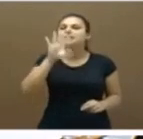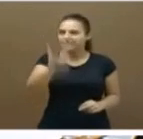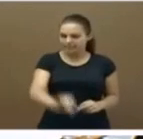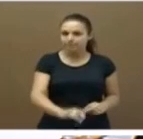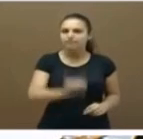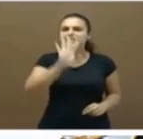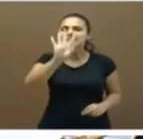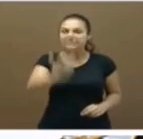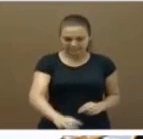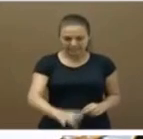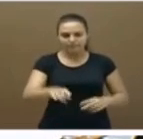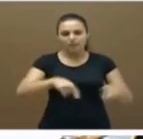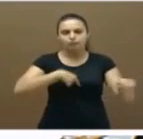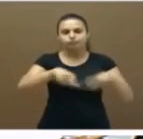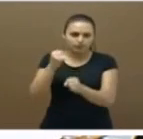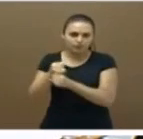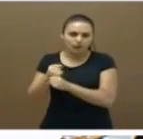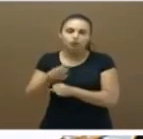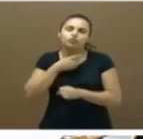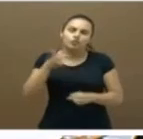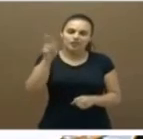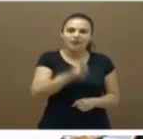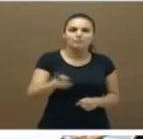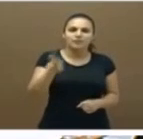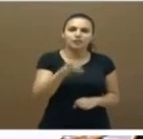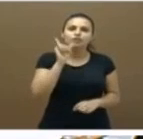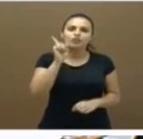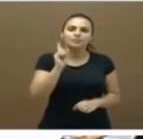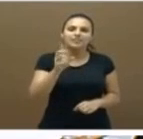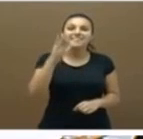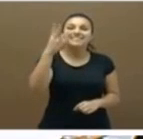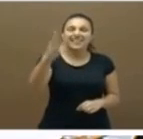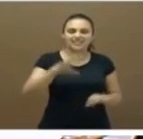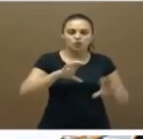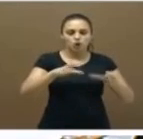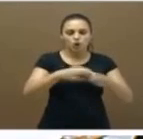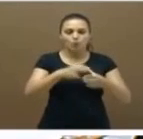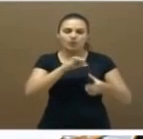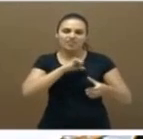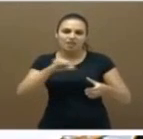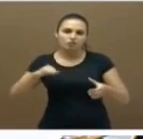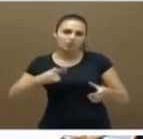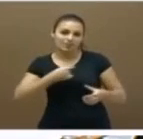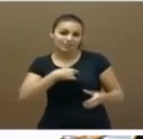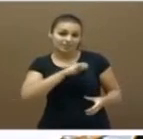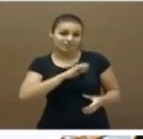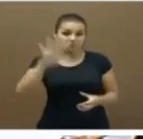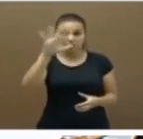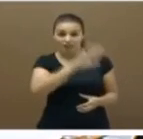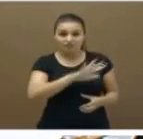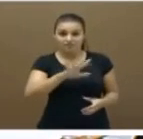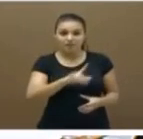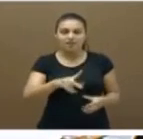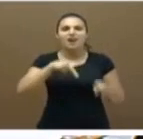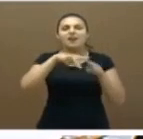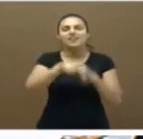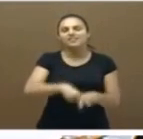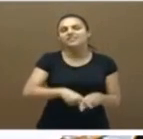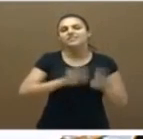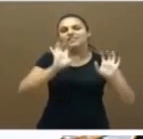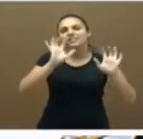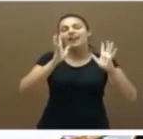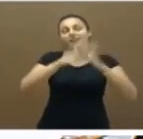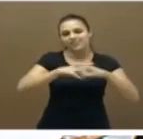sí, se están tramitando los pagos. Solo ha habido 3 comunidades autónomas en España, Castilla y León, Navarra